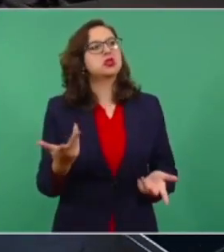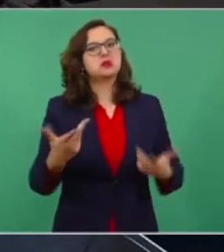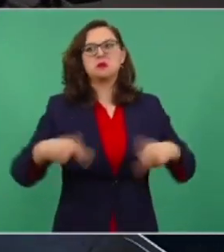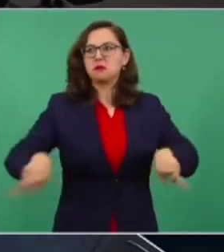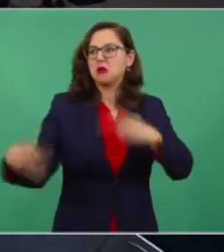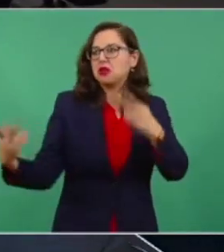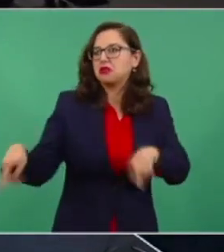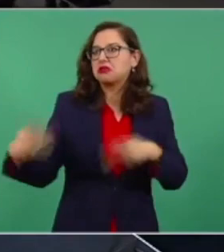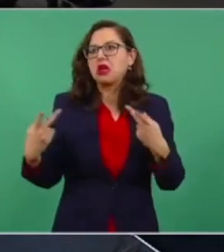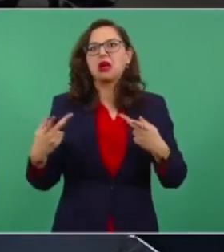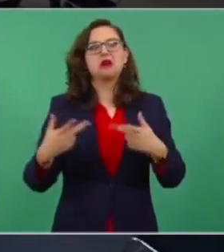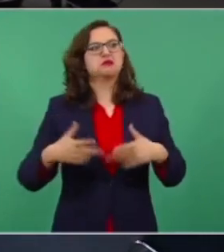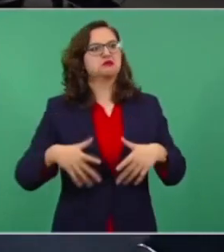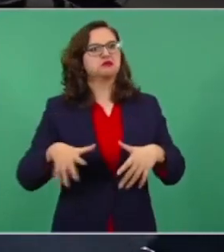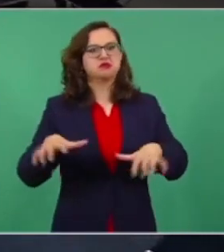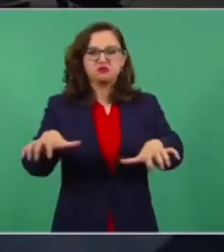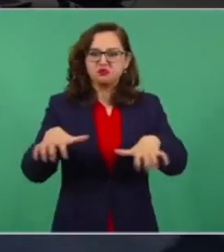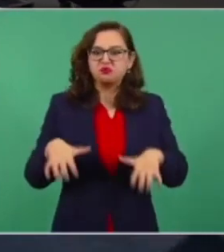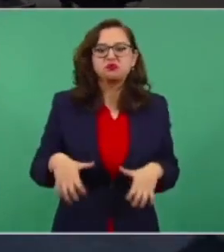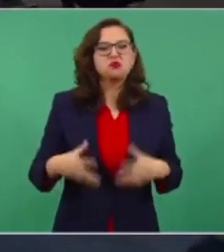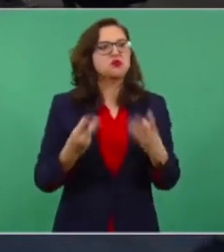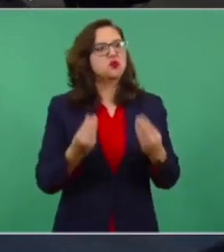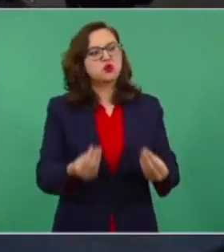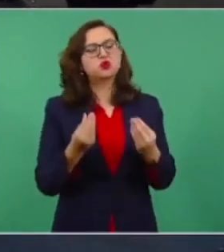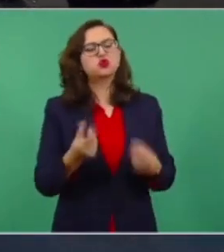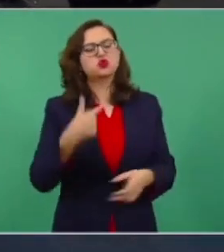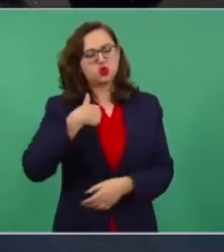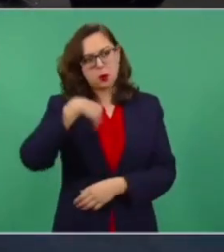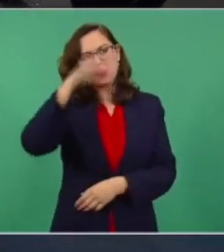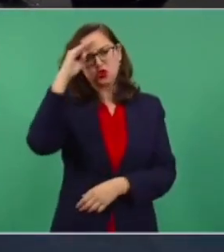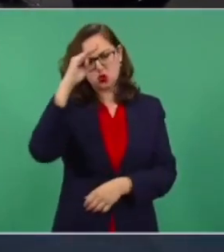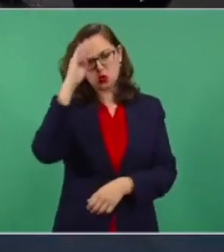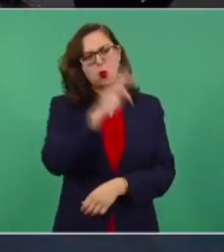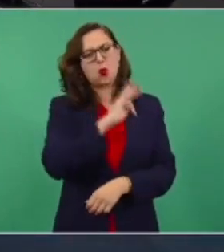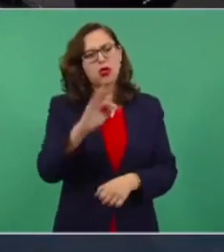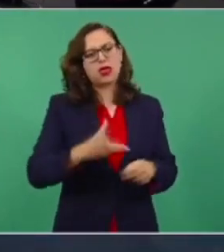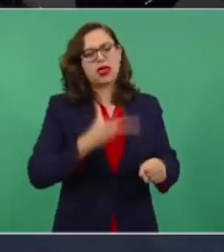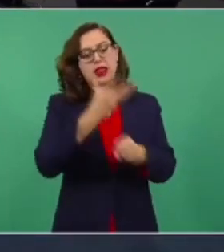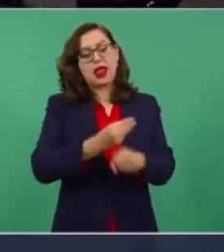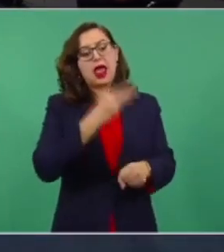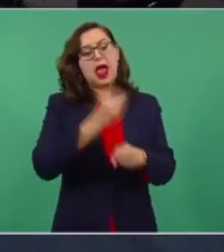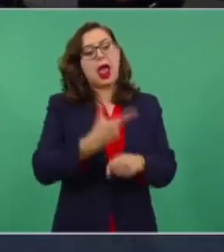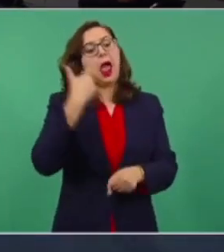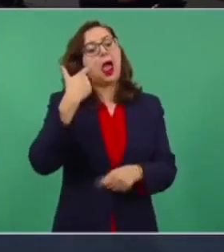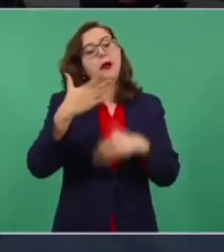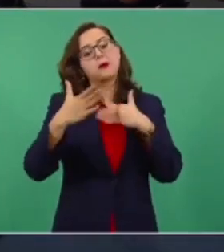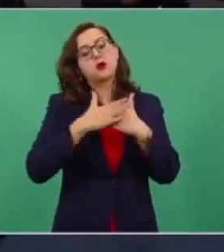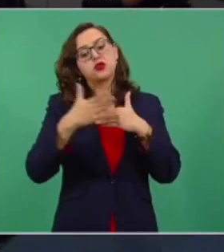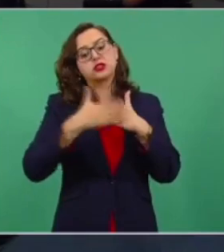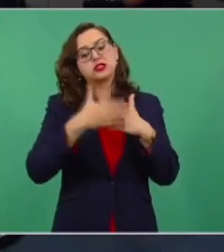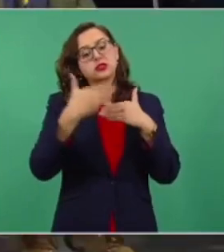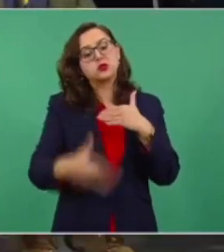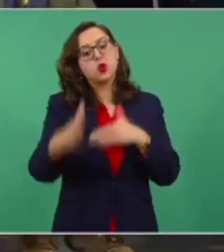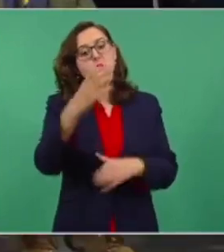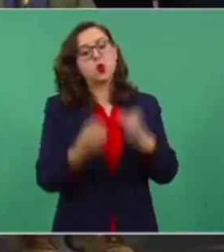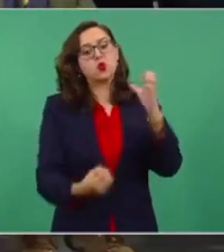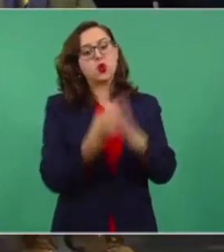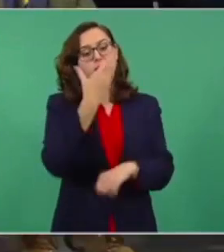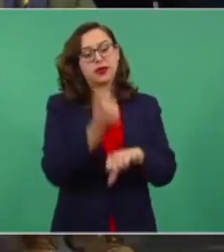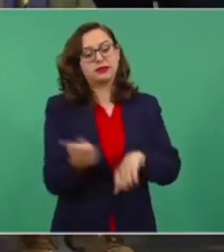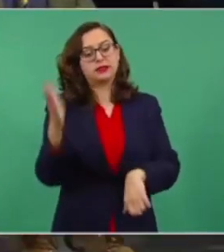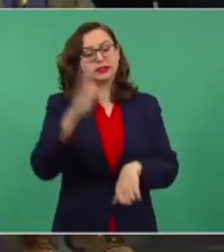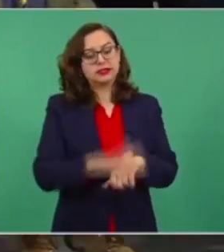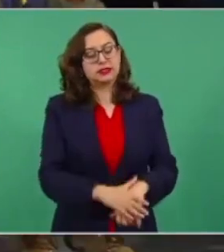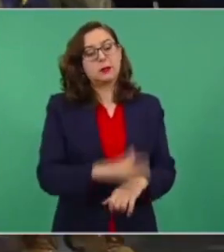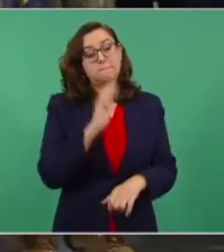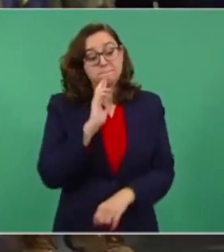municipal. Yo creo que se puede enderezar el camino, esperemos que la nueva administración lo haga. Y bueno,